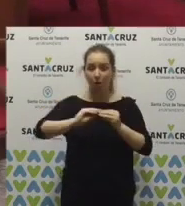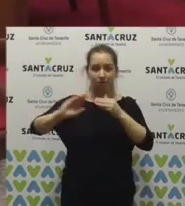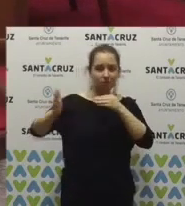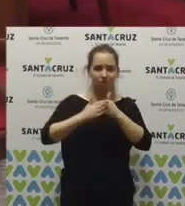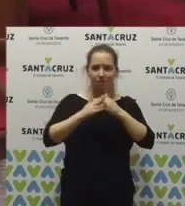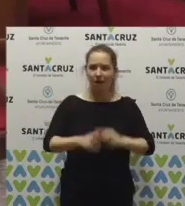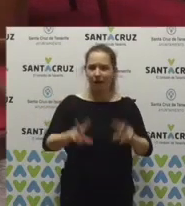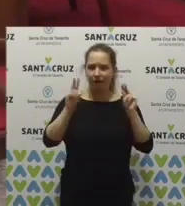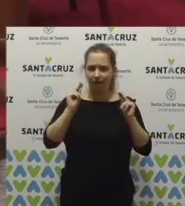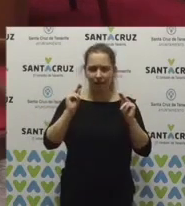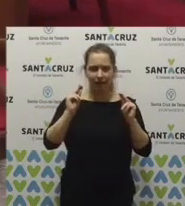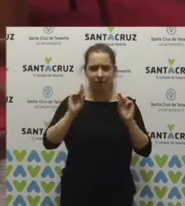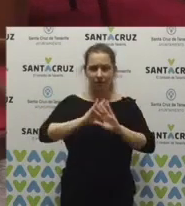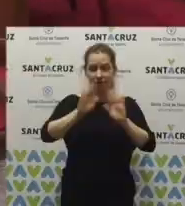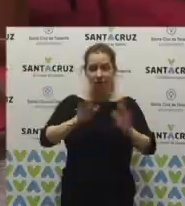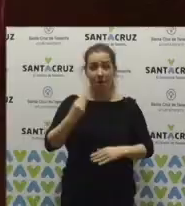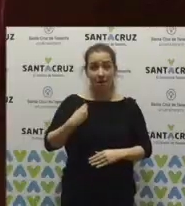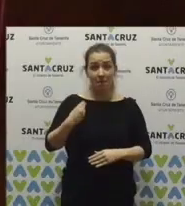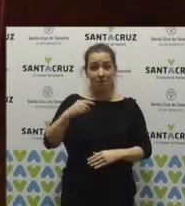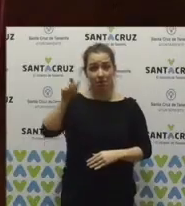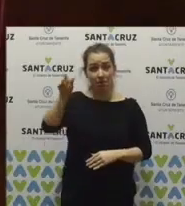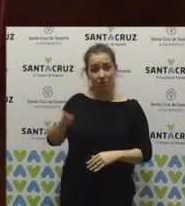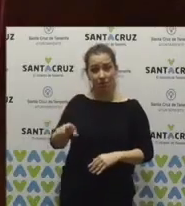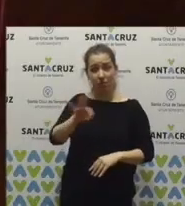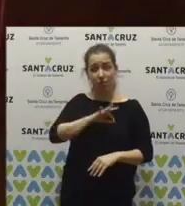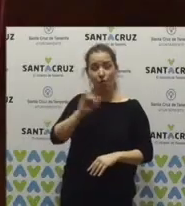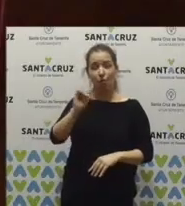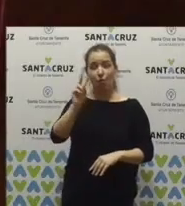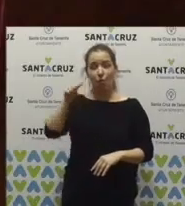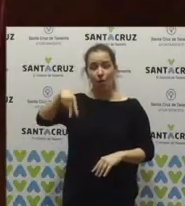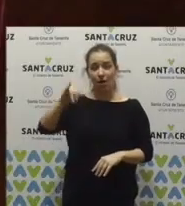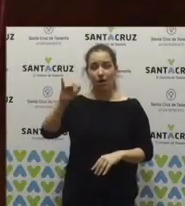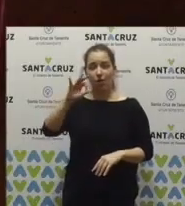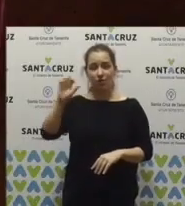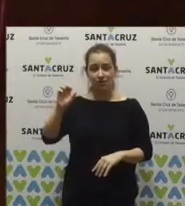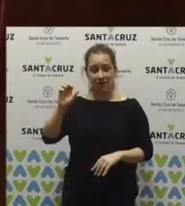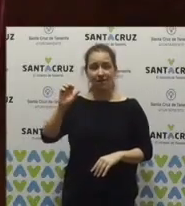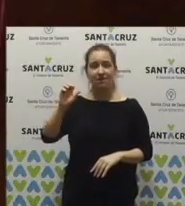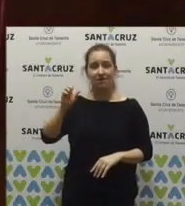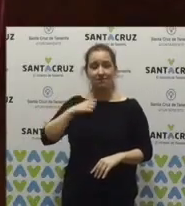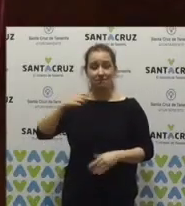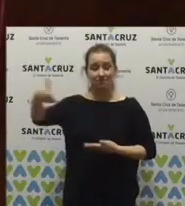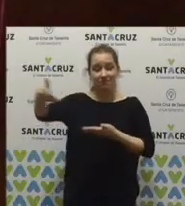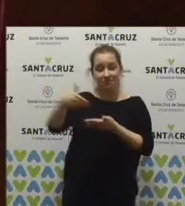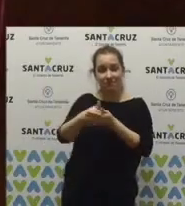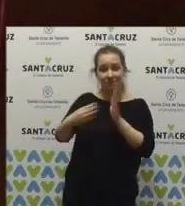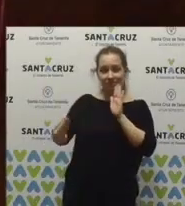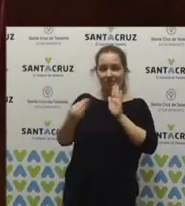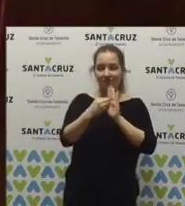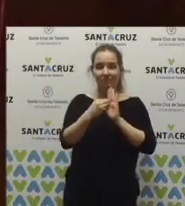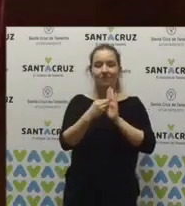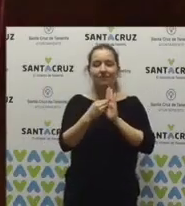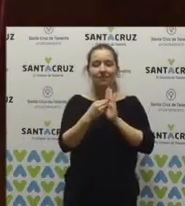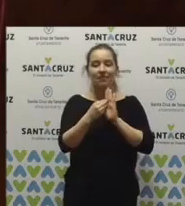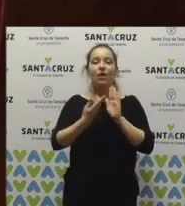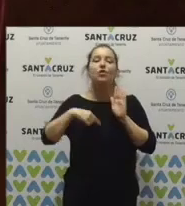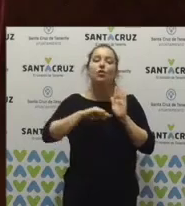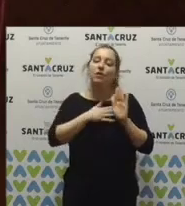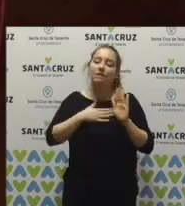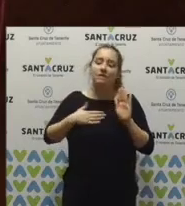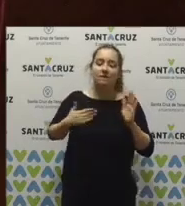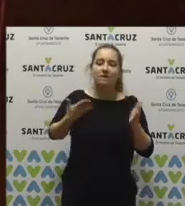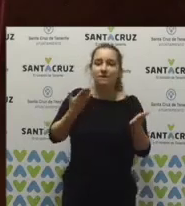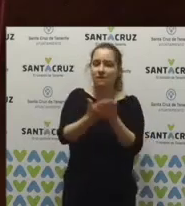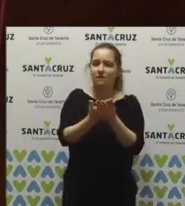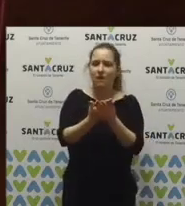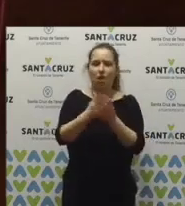con la aportación que realizaba don jose de martínez de hacer una pequeña introducción donde el documento proponemos que el documento sea vivo y